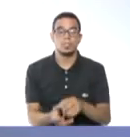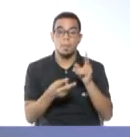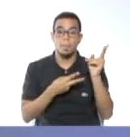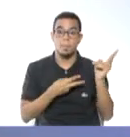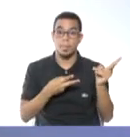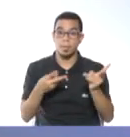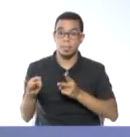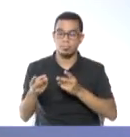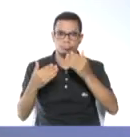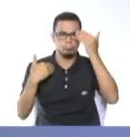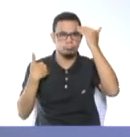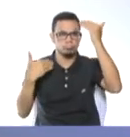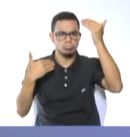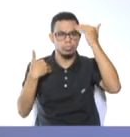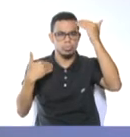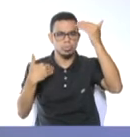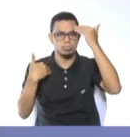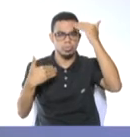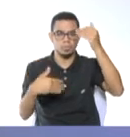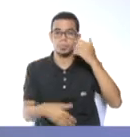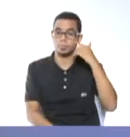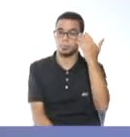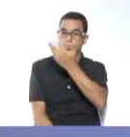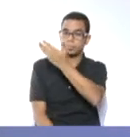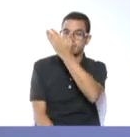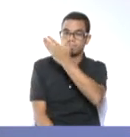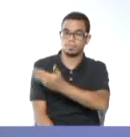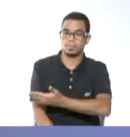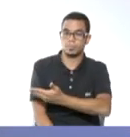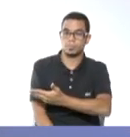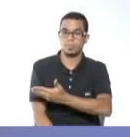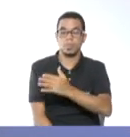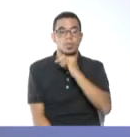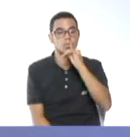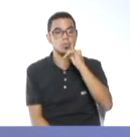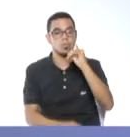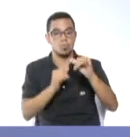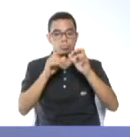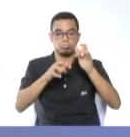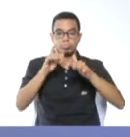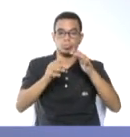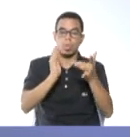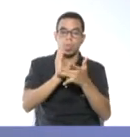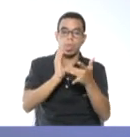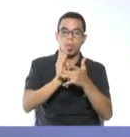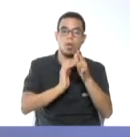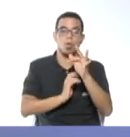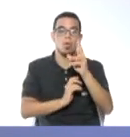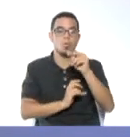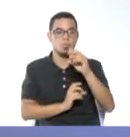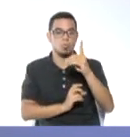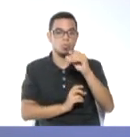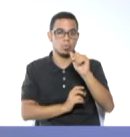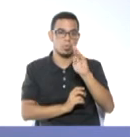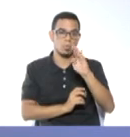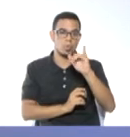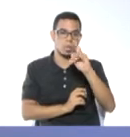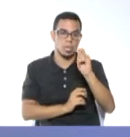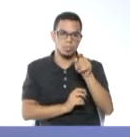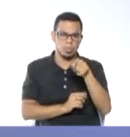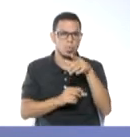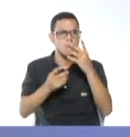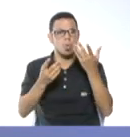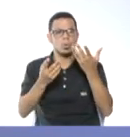Bienvenidos, les saluda Binmauri Aquino de la Fundación Bolivariana de Informática y Telemática, Fundavid. En el segmento del día de hoy estudiaremos